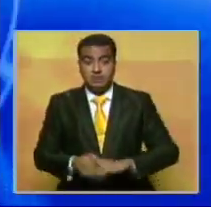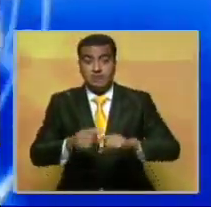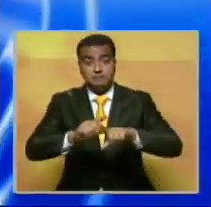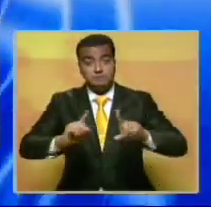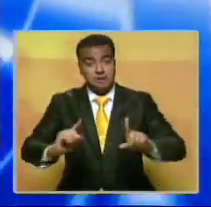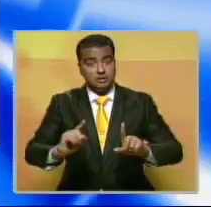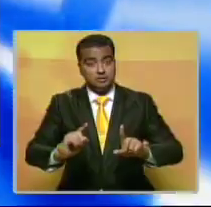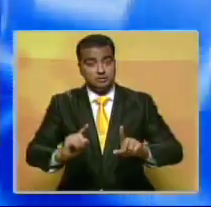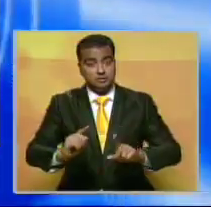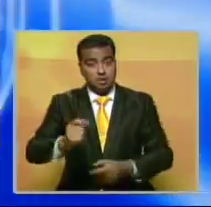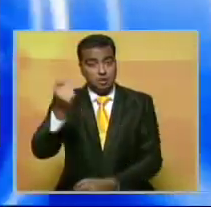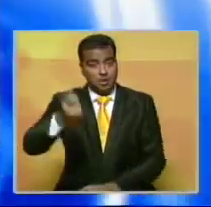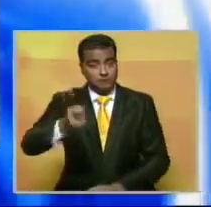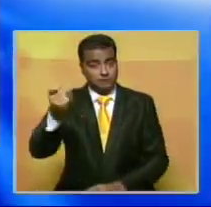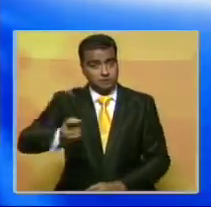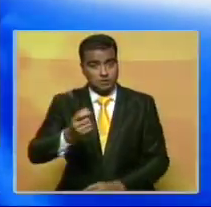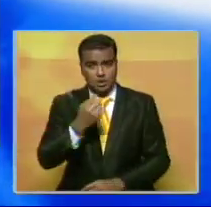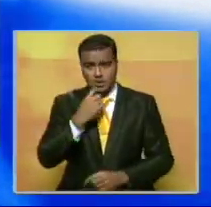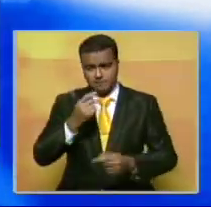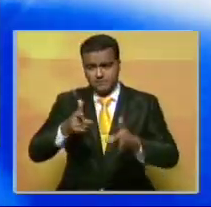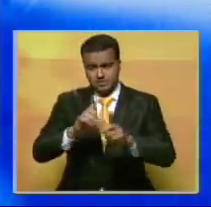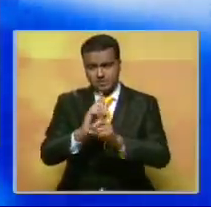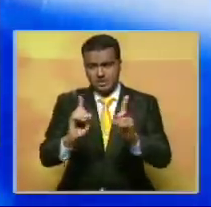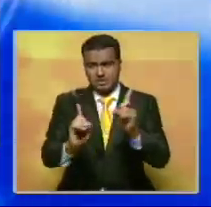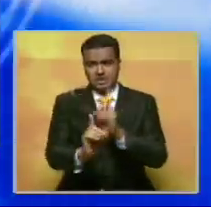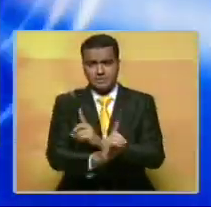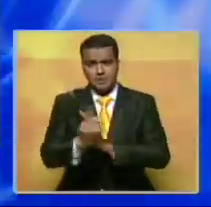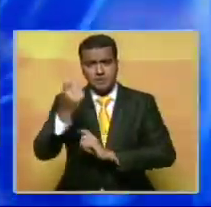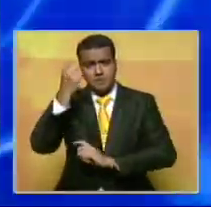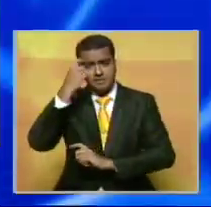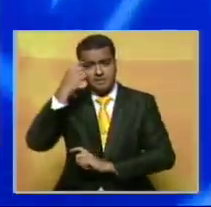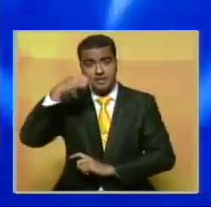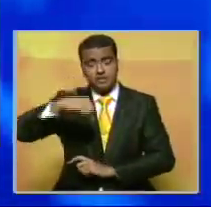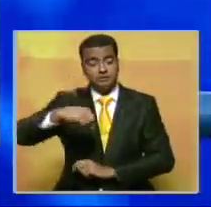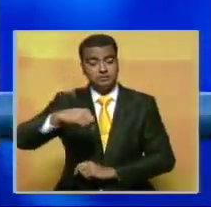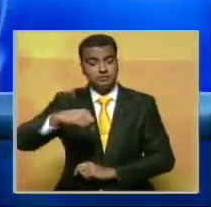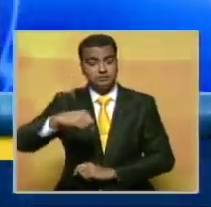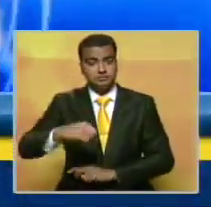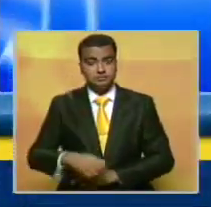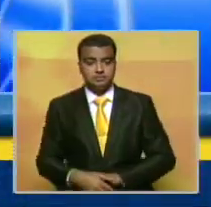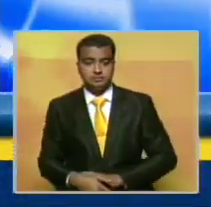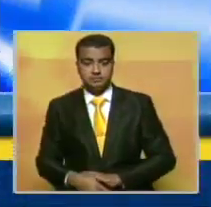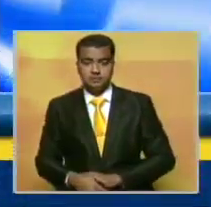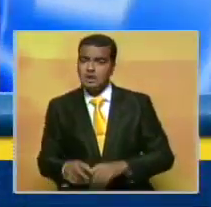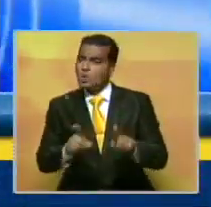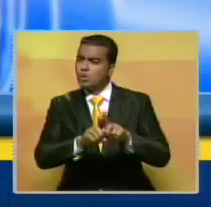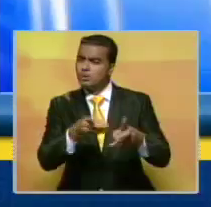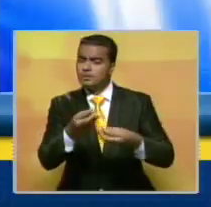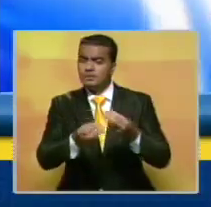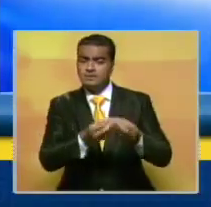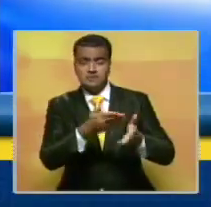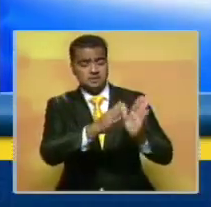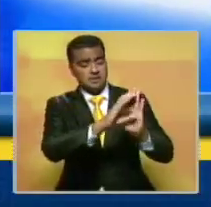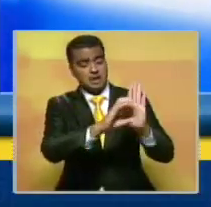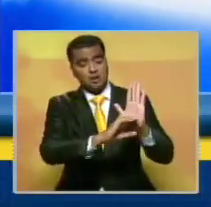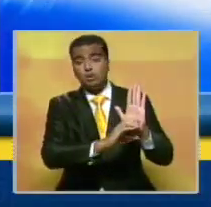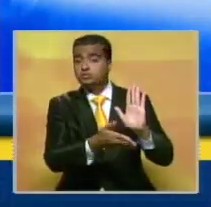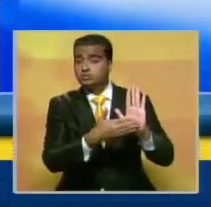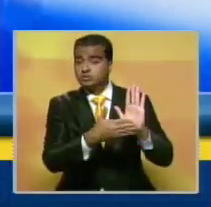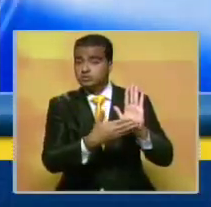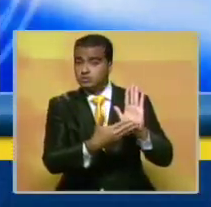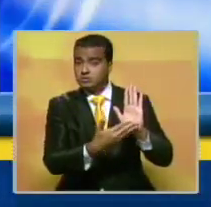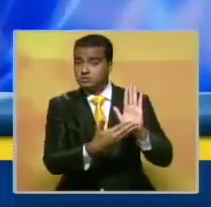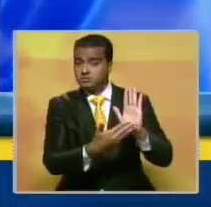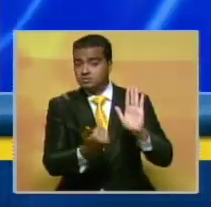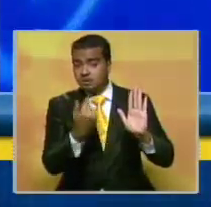la defensa habría solicitado el diferimiento para el día de hoy y también, tal y como lo establece el Código Orgánico Procesal